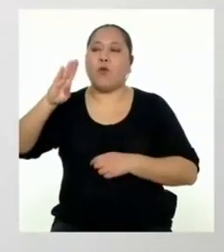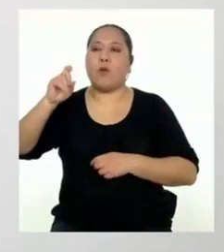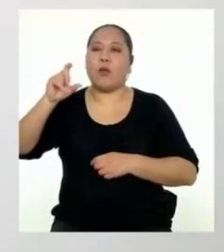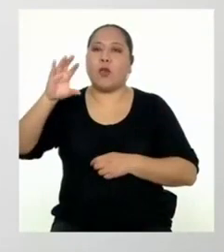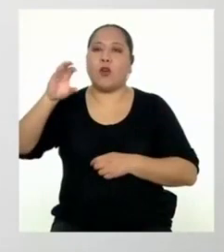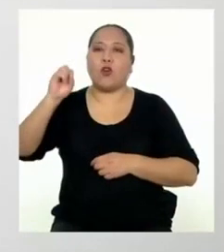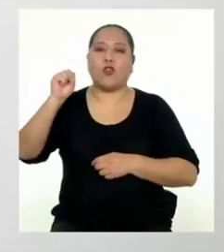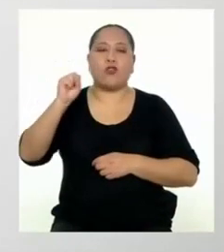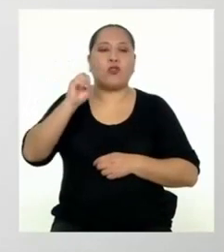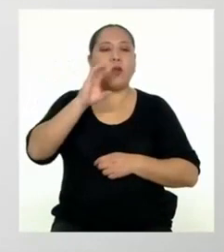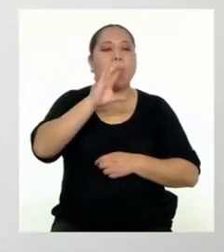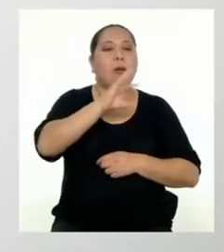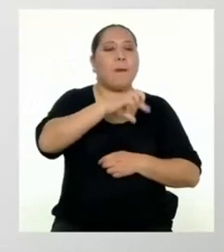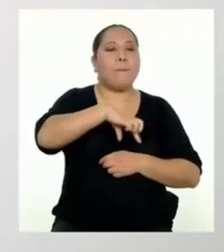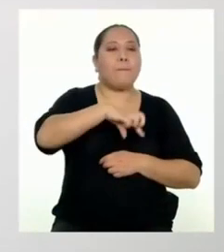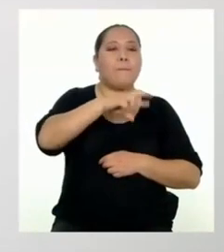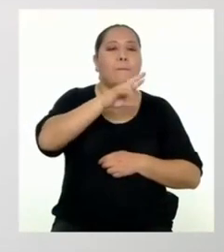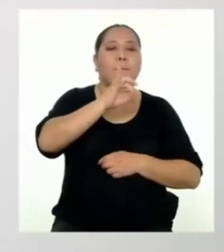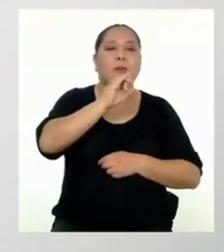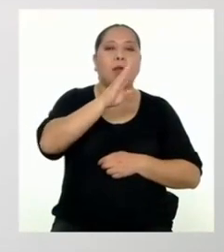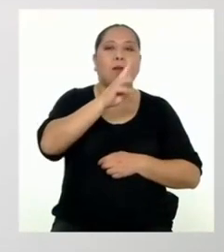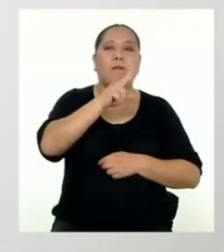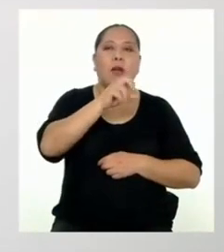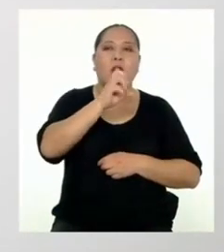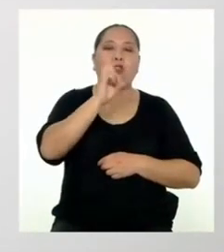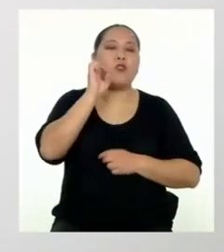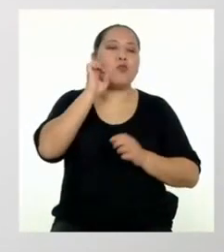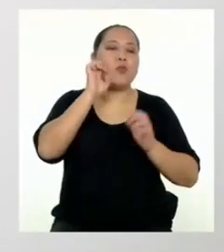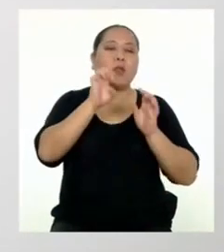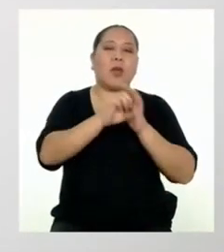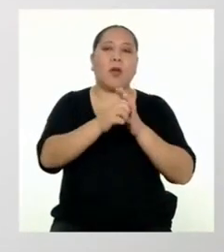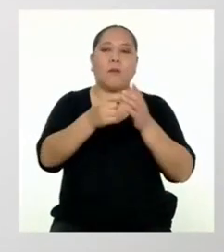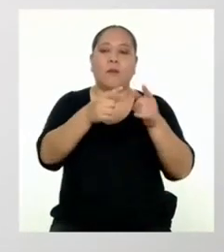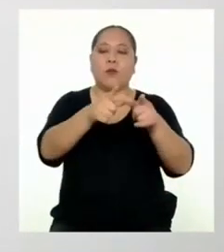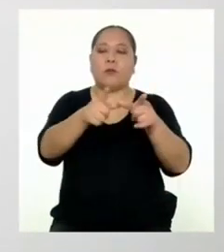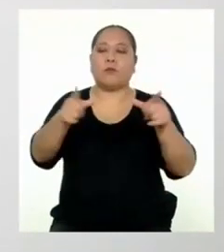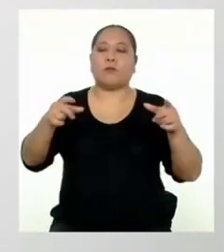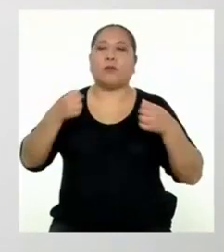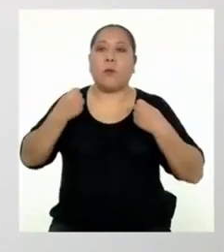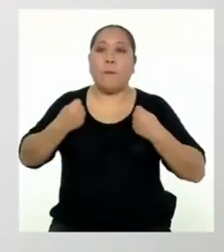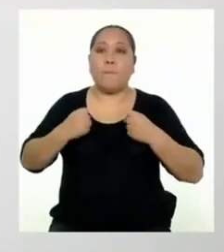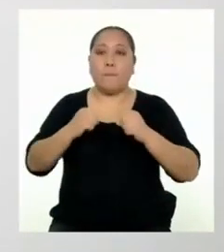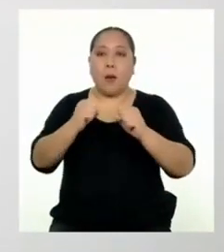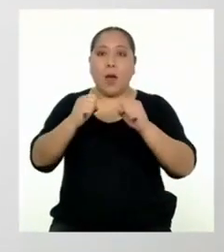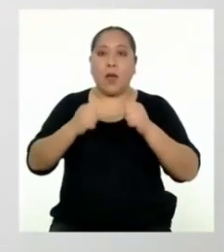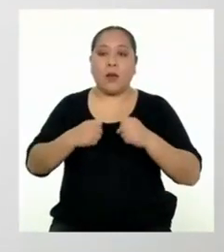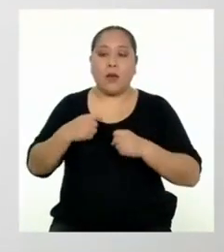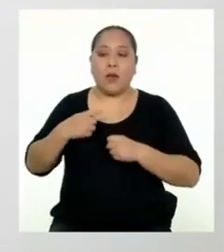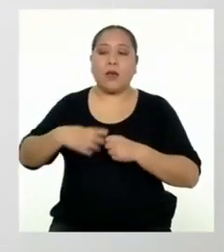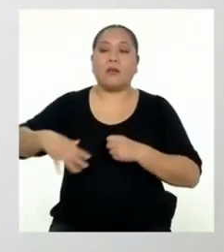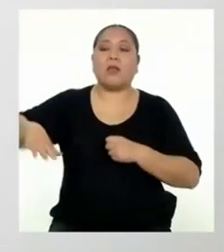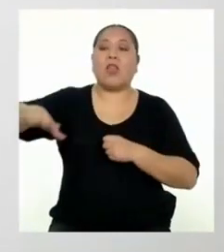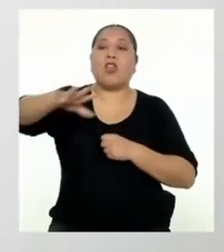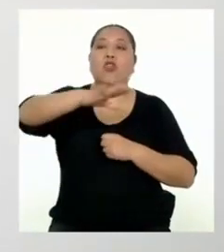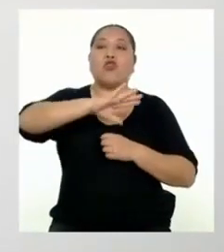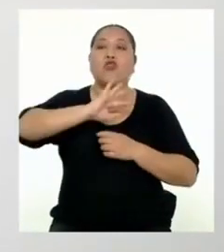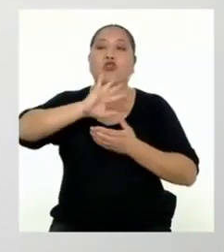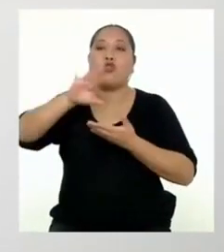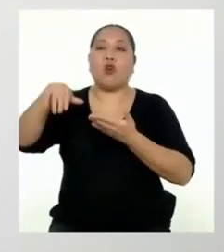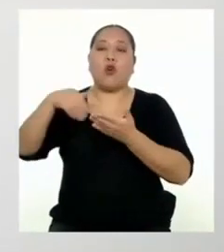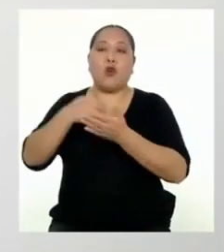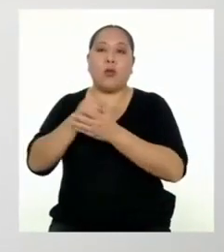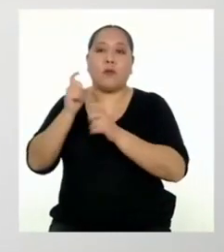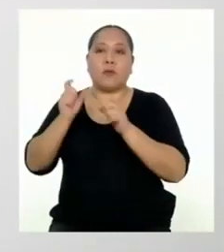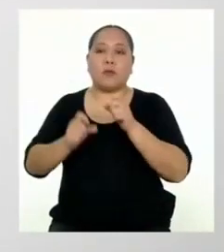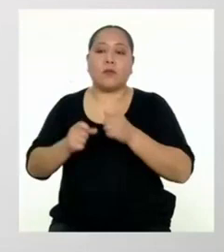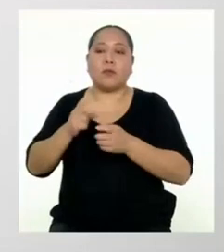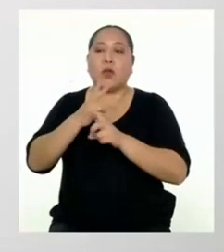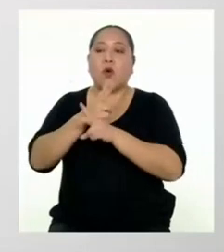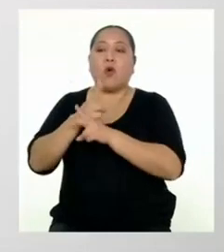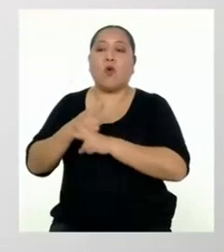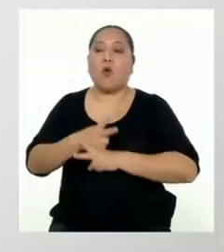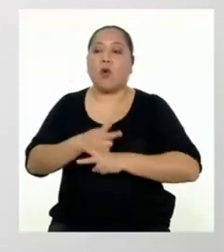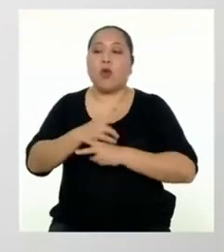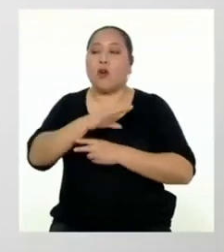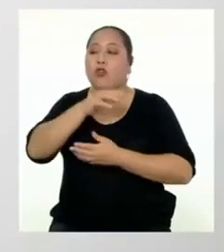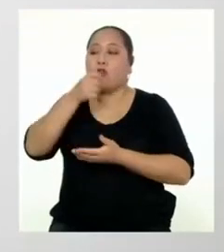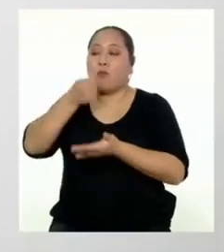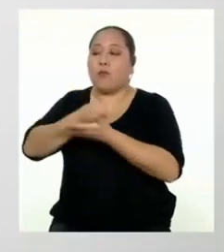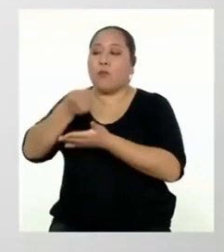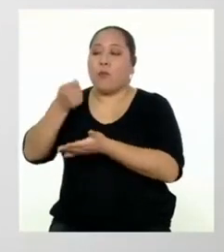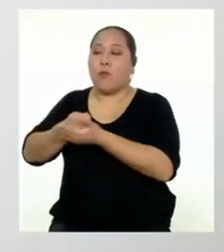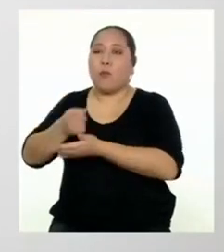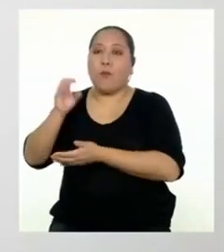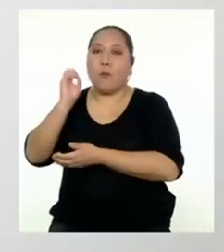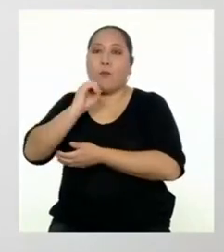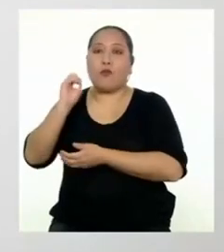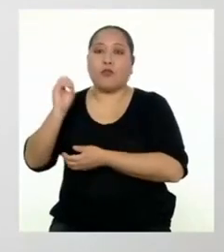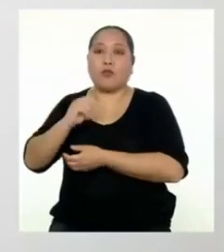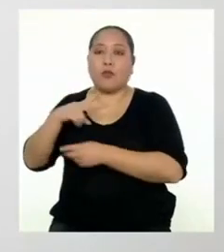privados. Por ejemplo, un parque es un bien público, pues se cuidan y conservan con los tributos que los vecinos pagan al municipio.